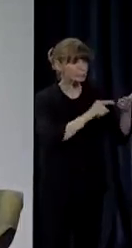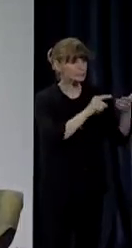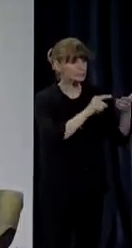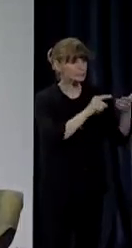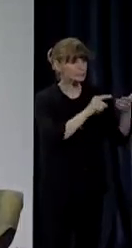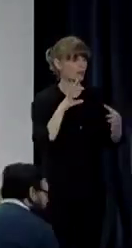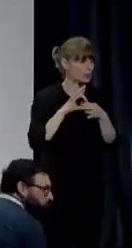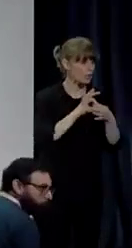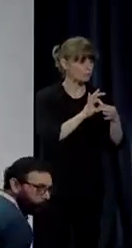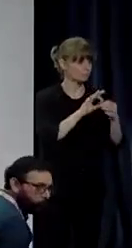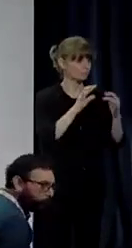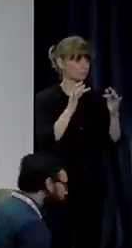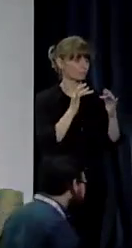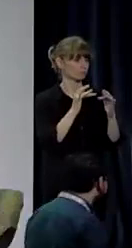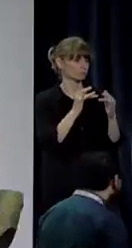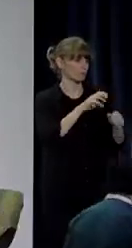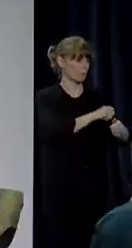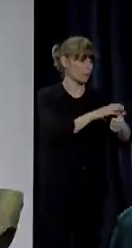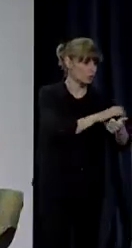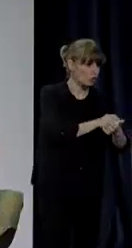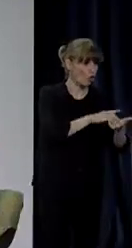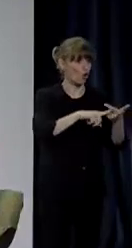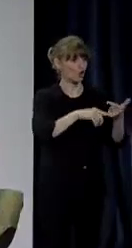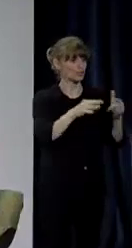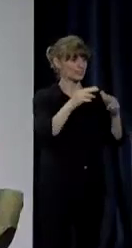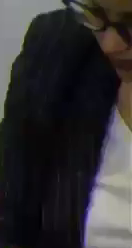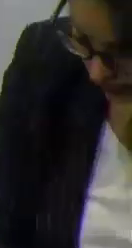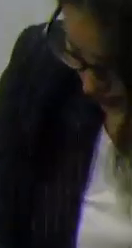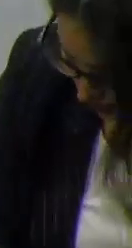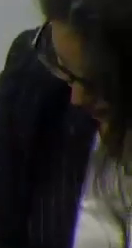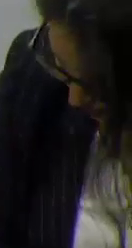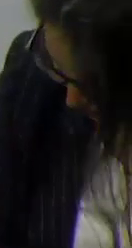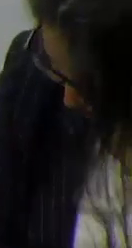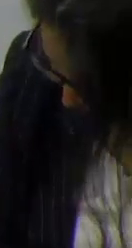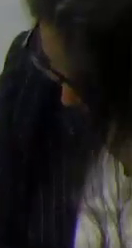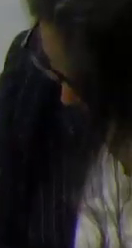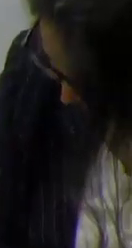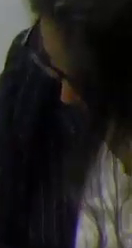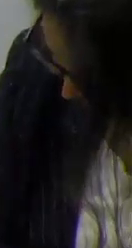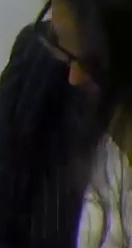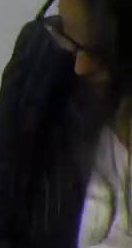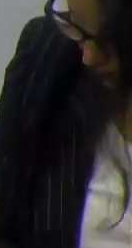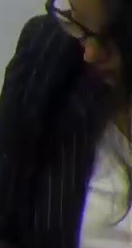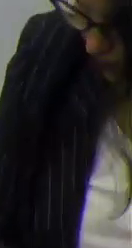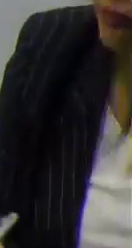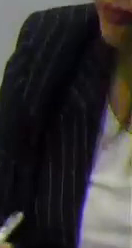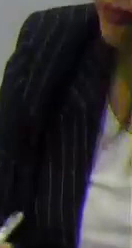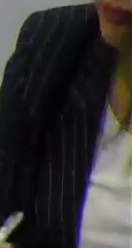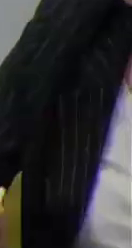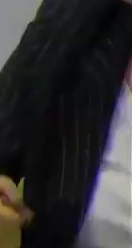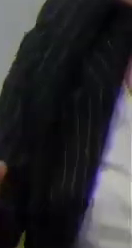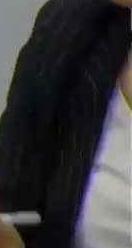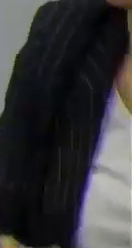conectados directamente al toma presión, el saturómetro, etc. Y con eso va pronosticando